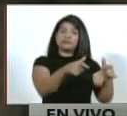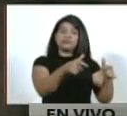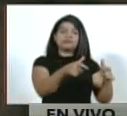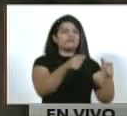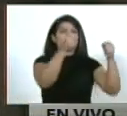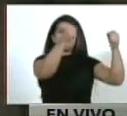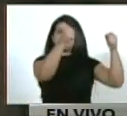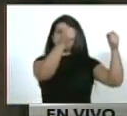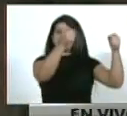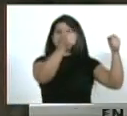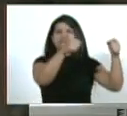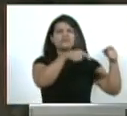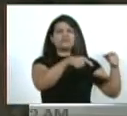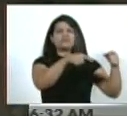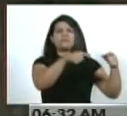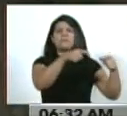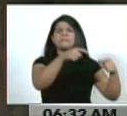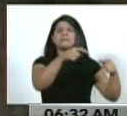levantando la bandera